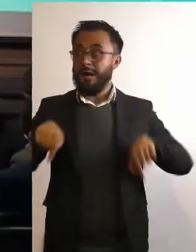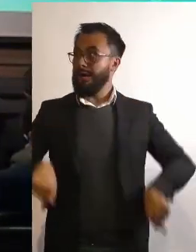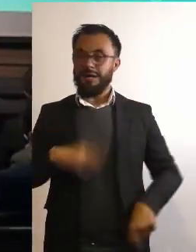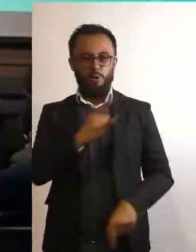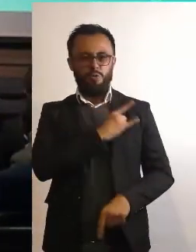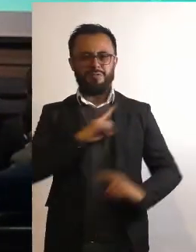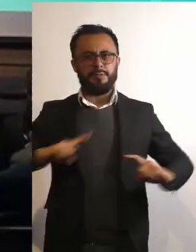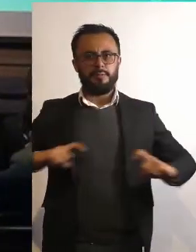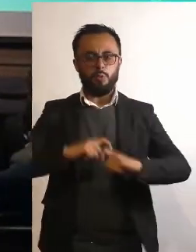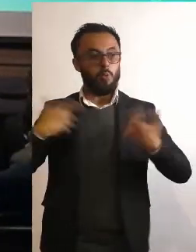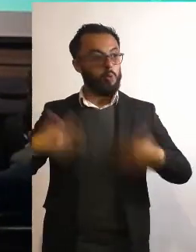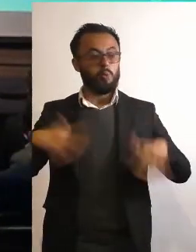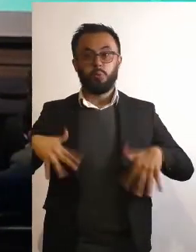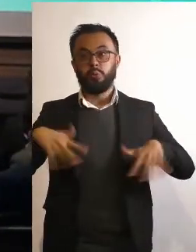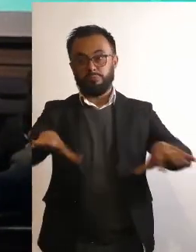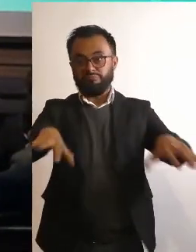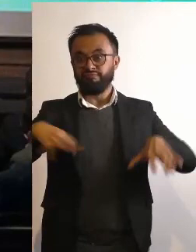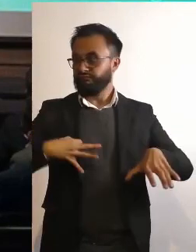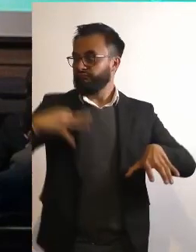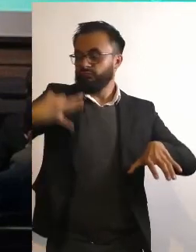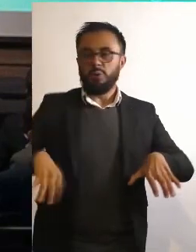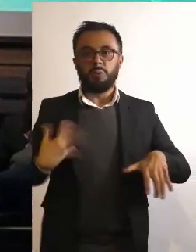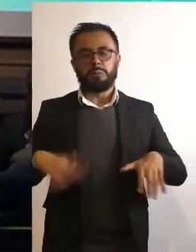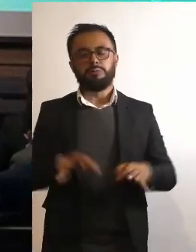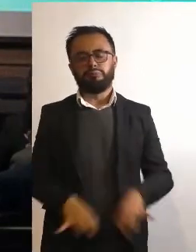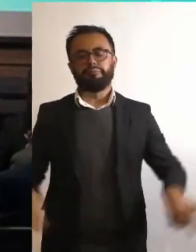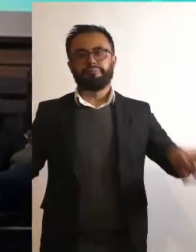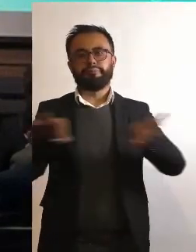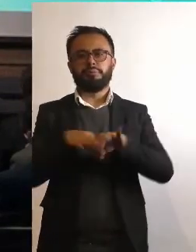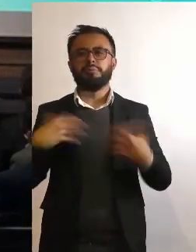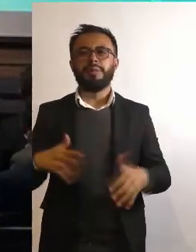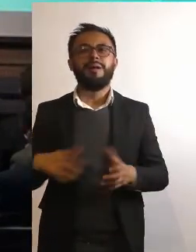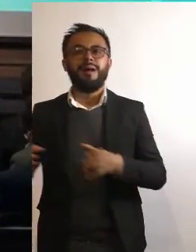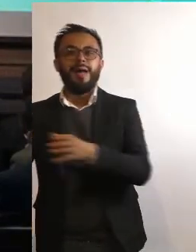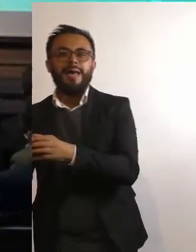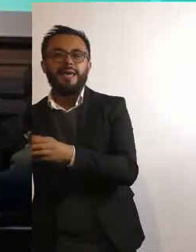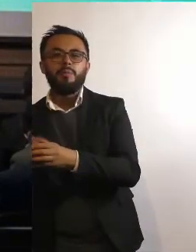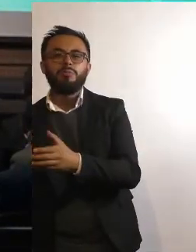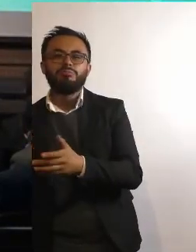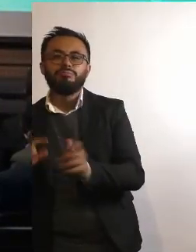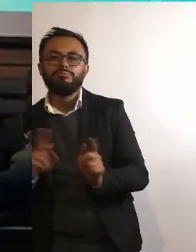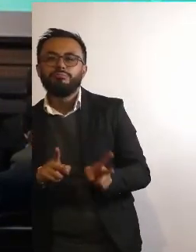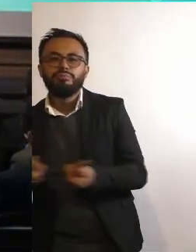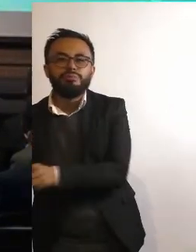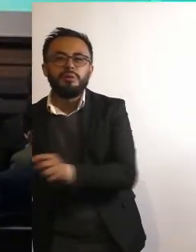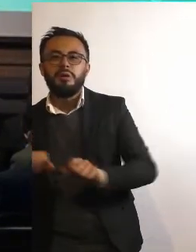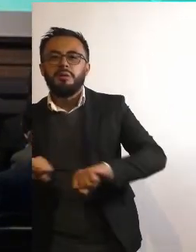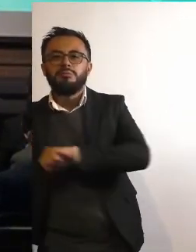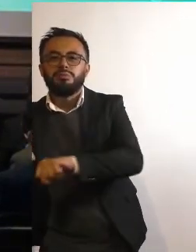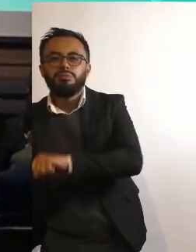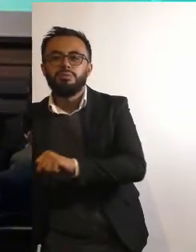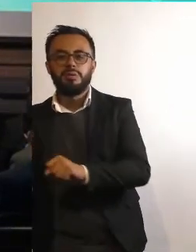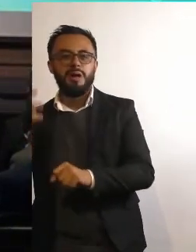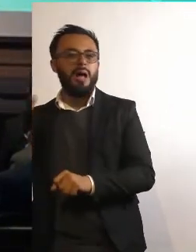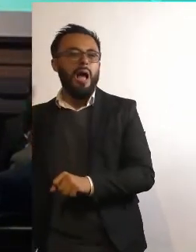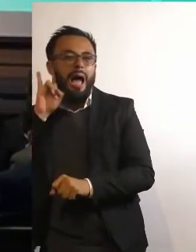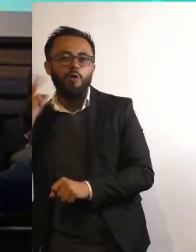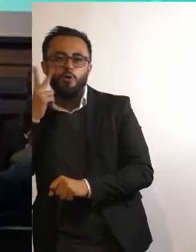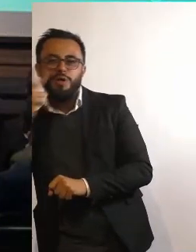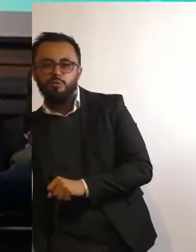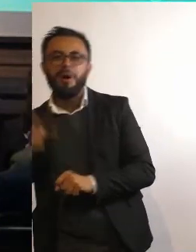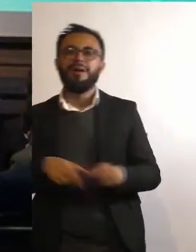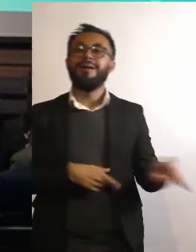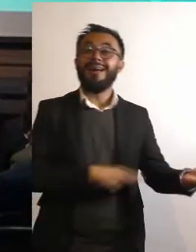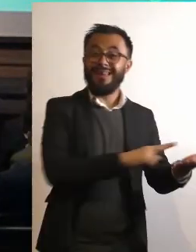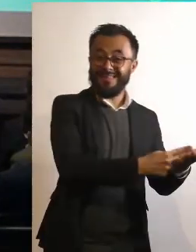universidad. De igual manera, agradecemos al equipo de producción, a audiovisuales y a nuestros intérpretes por toda la colaboración